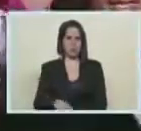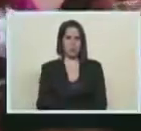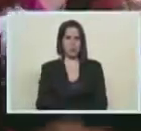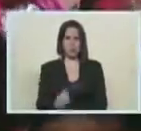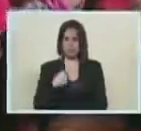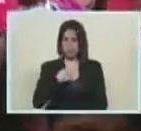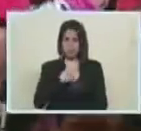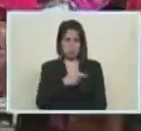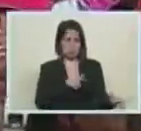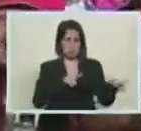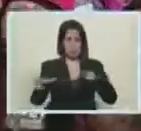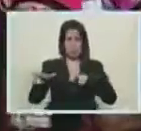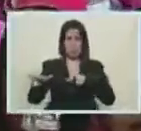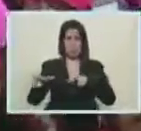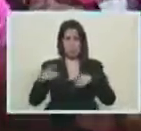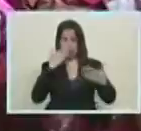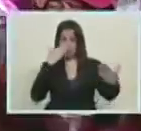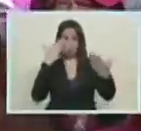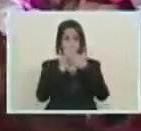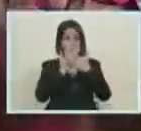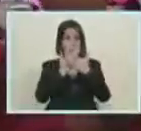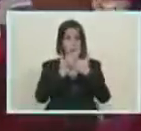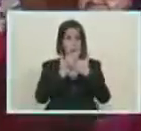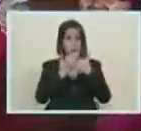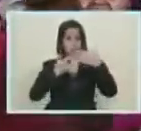Estoy listo para enfrentarlos.